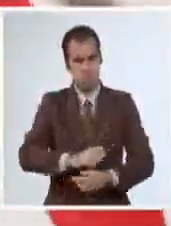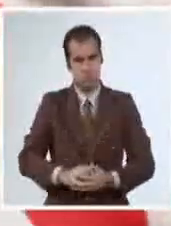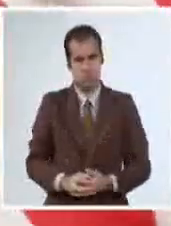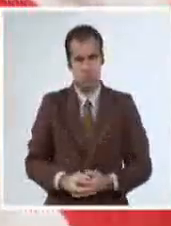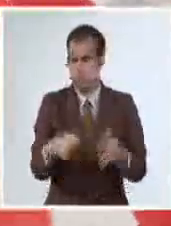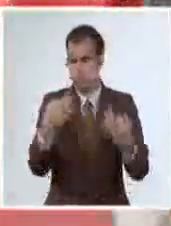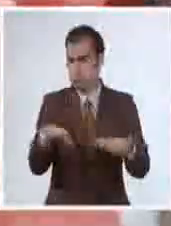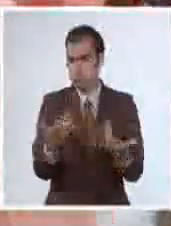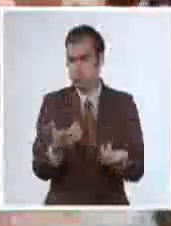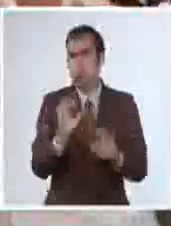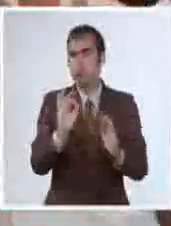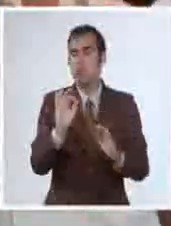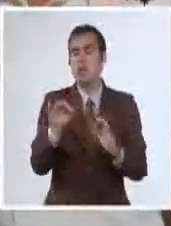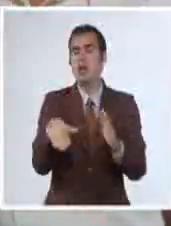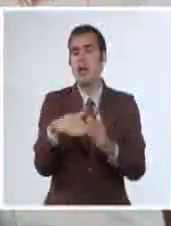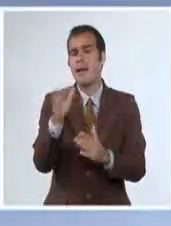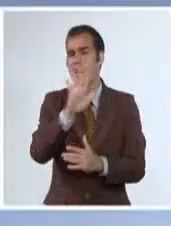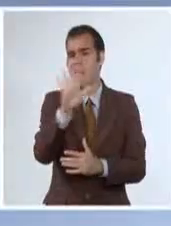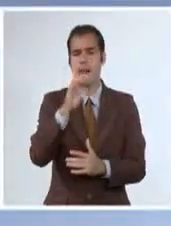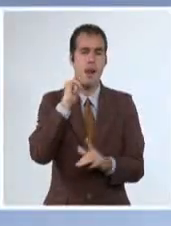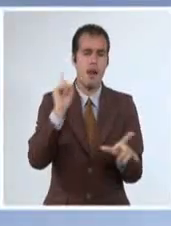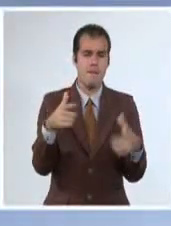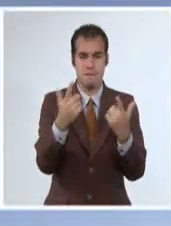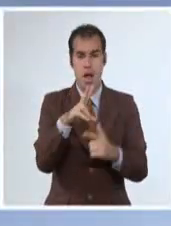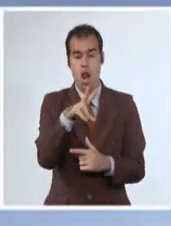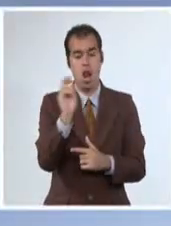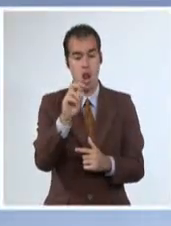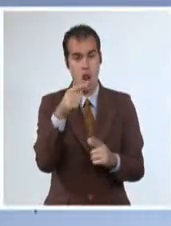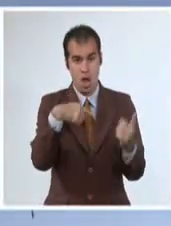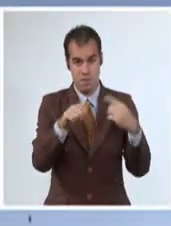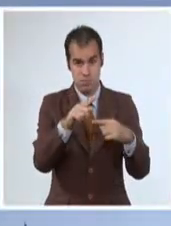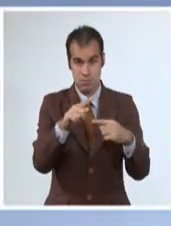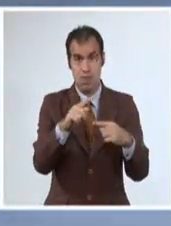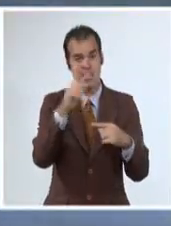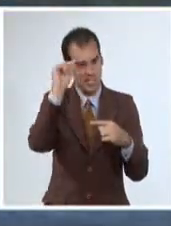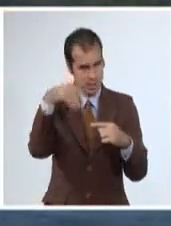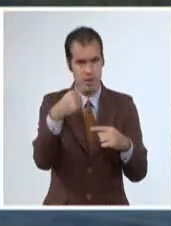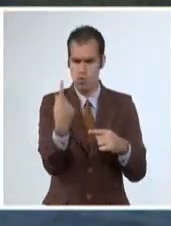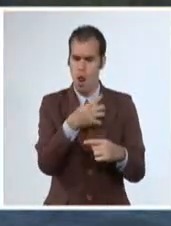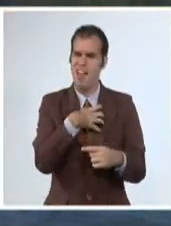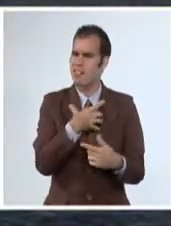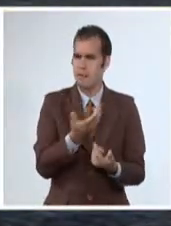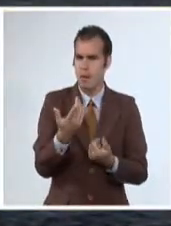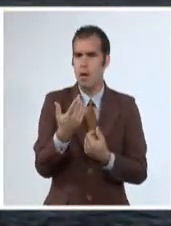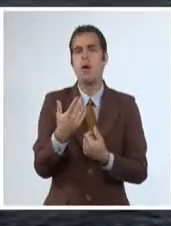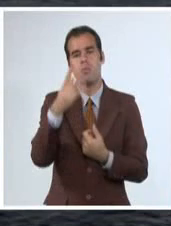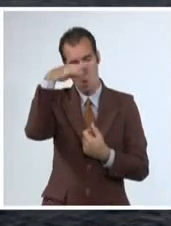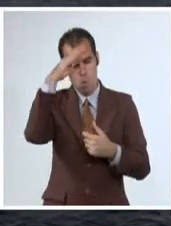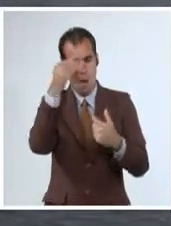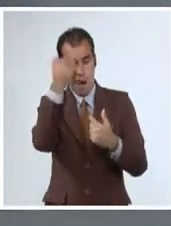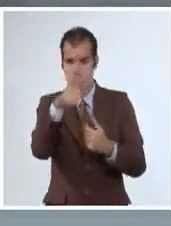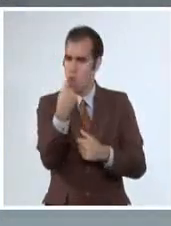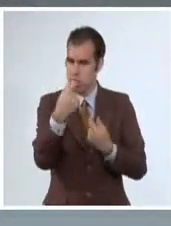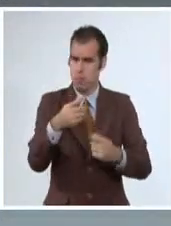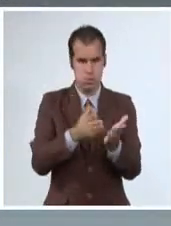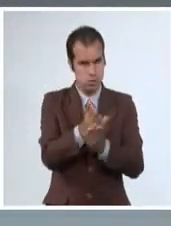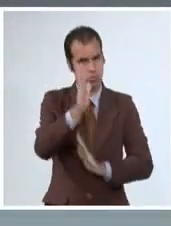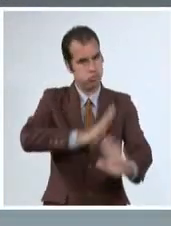el quinto aniversario de su nueva dimensión, no hayamos olvidado que tenemos patria y continuemos defendiendo la vida.